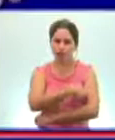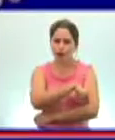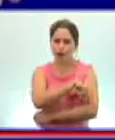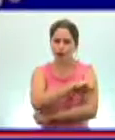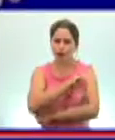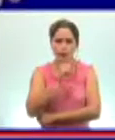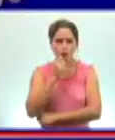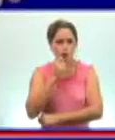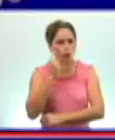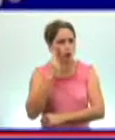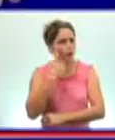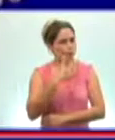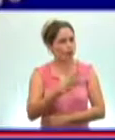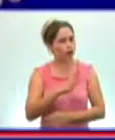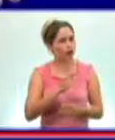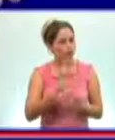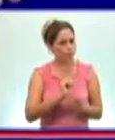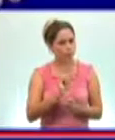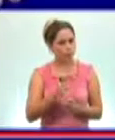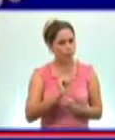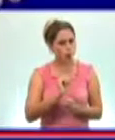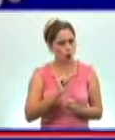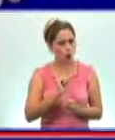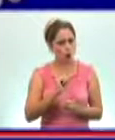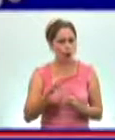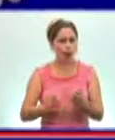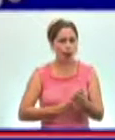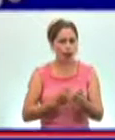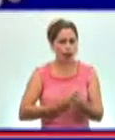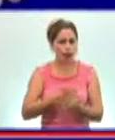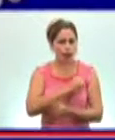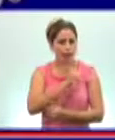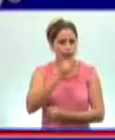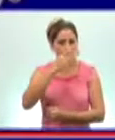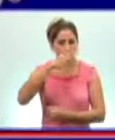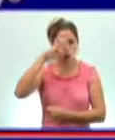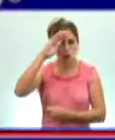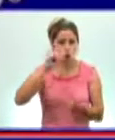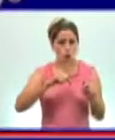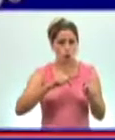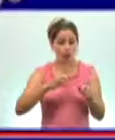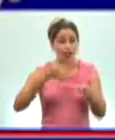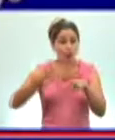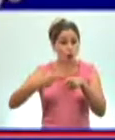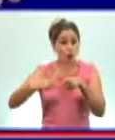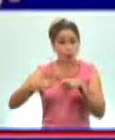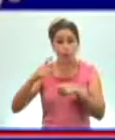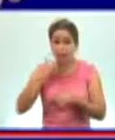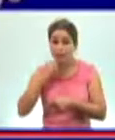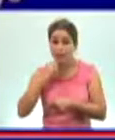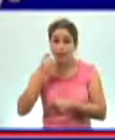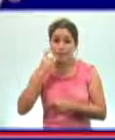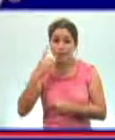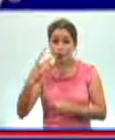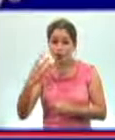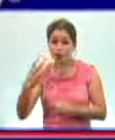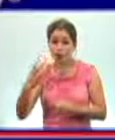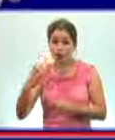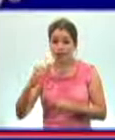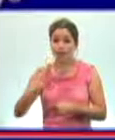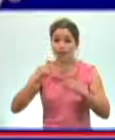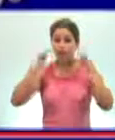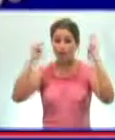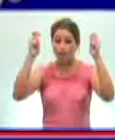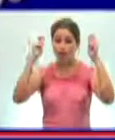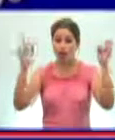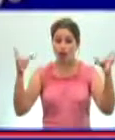guerras independentistas en Cuba. Él estaba en Francia mirando las luchas sociales y enfatizaba esa idea de que la huelga,